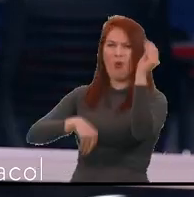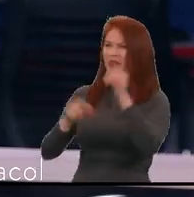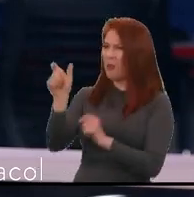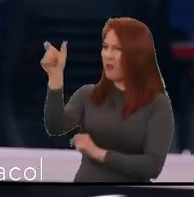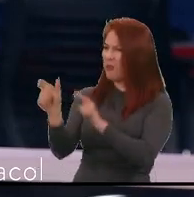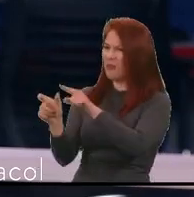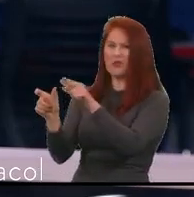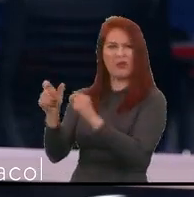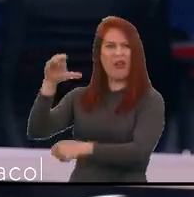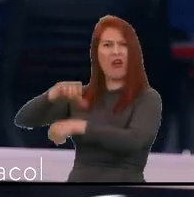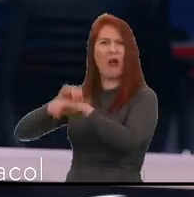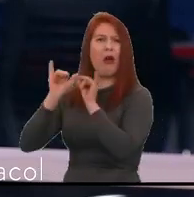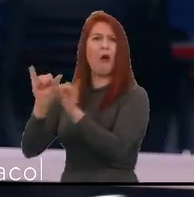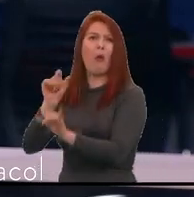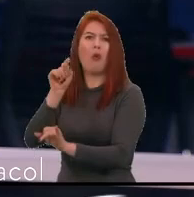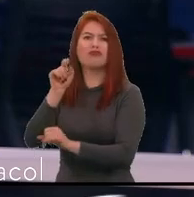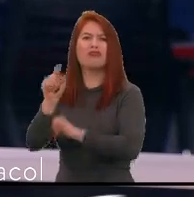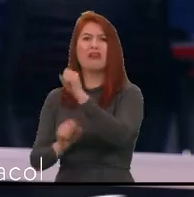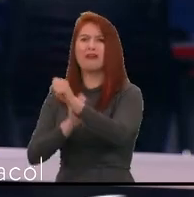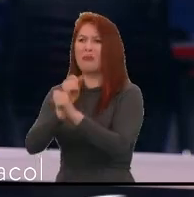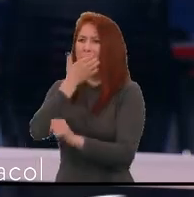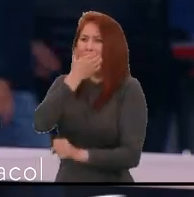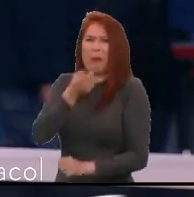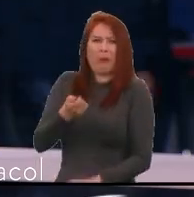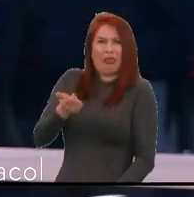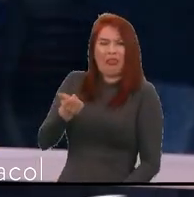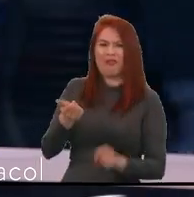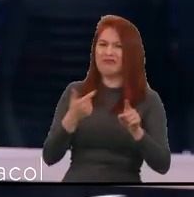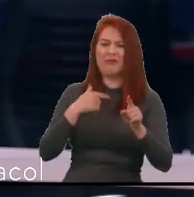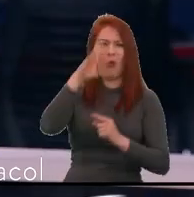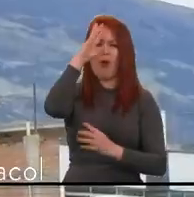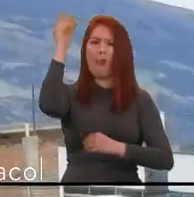David Sánchez habló con algunos de los familiares y nos cuenta qué le dijeron, David.